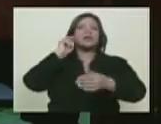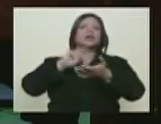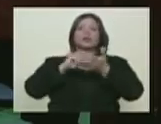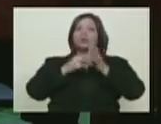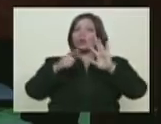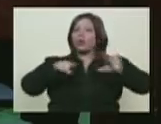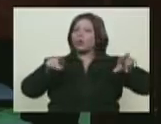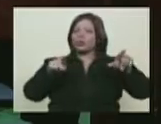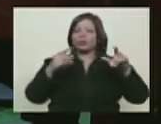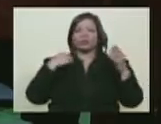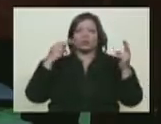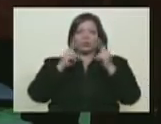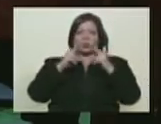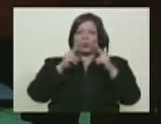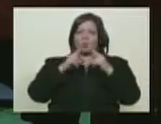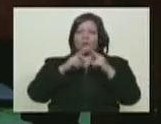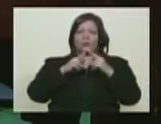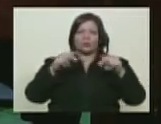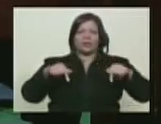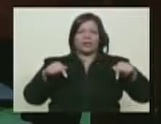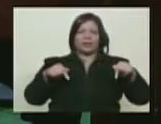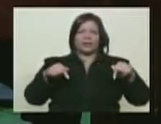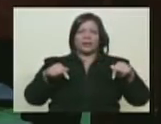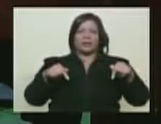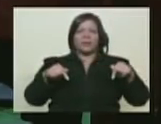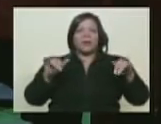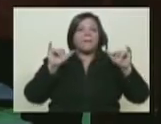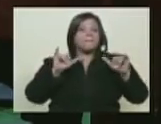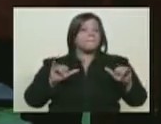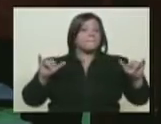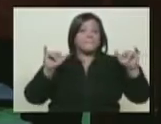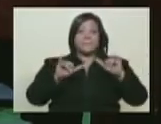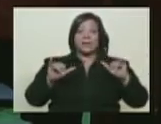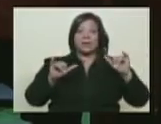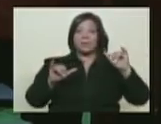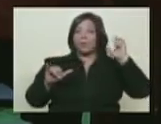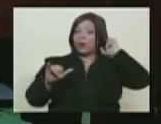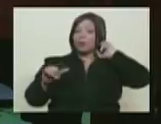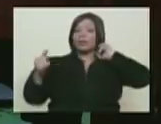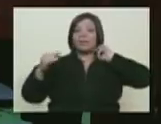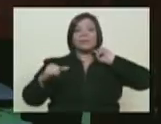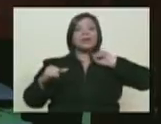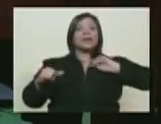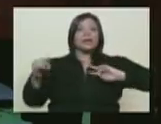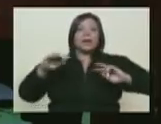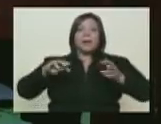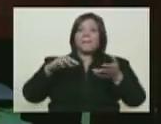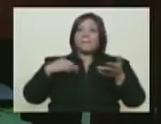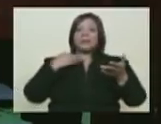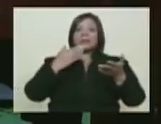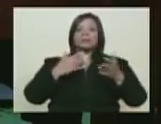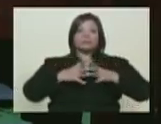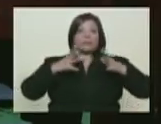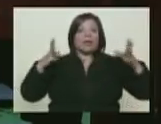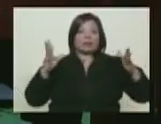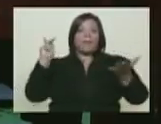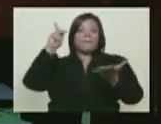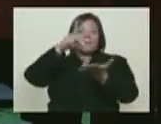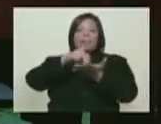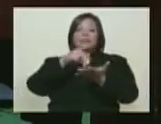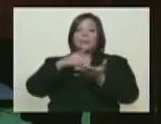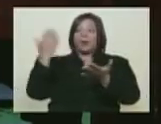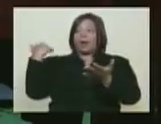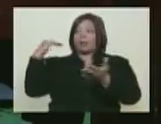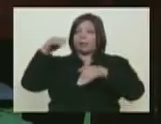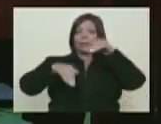tú, digamos, habrás conocido, pero también al mismo tiempo un momento de gran participación. Hemos tenido altísima participación en las